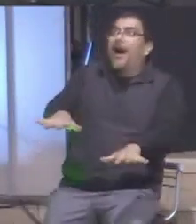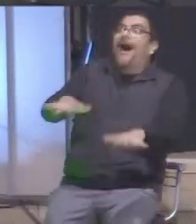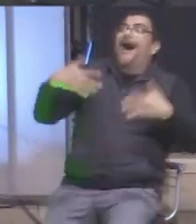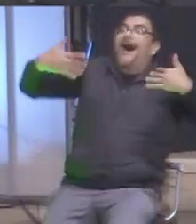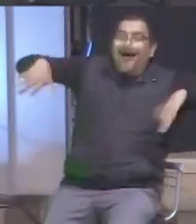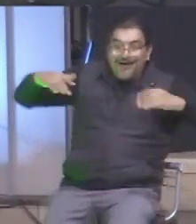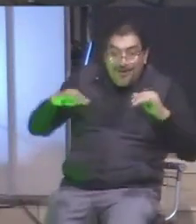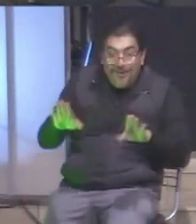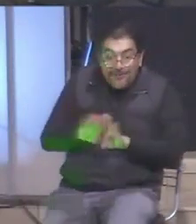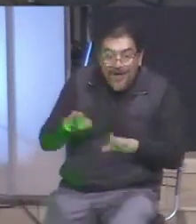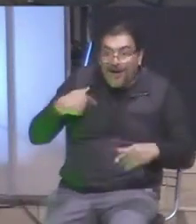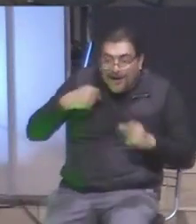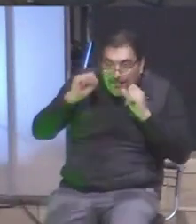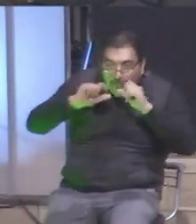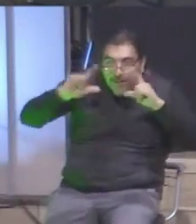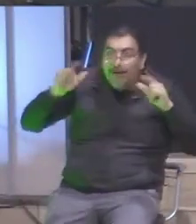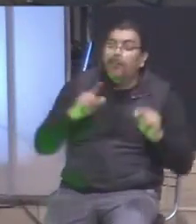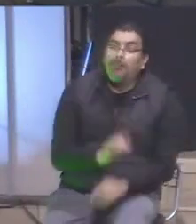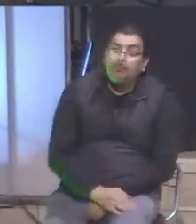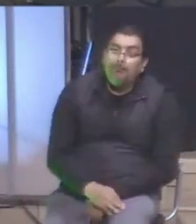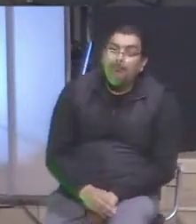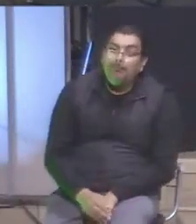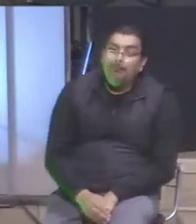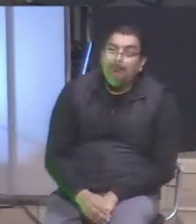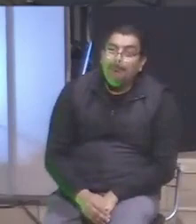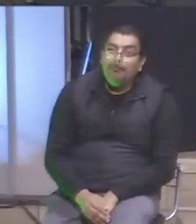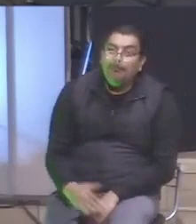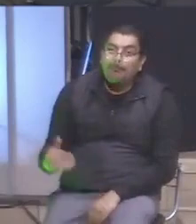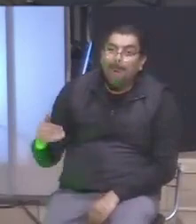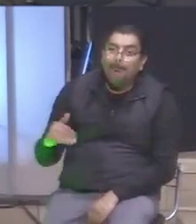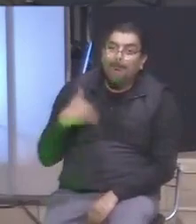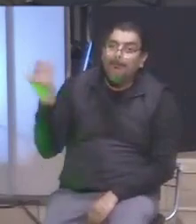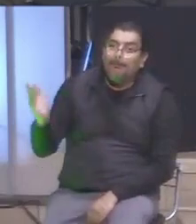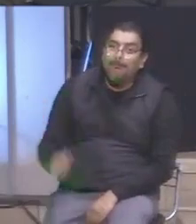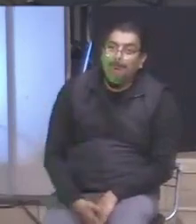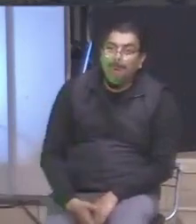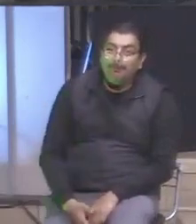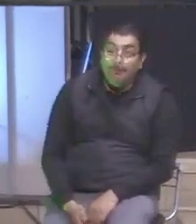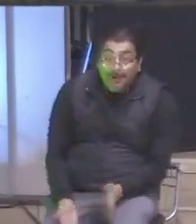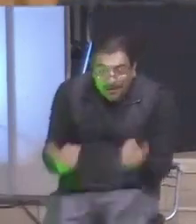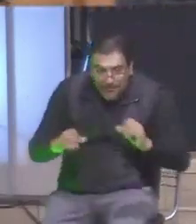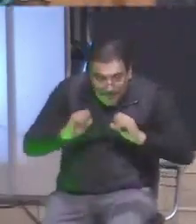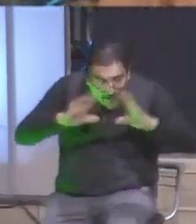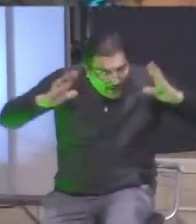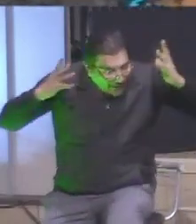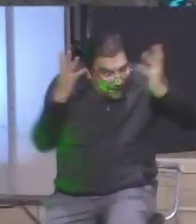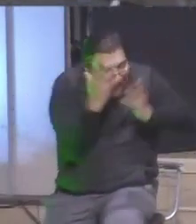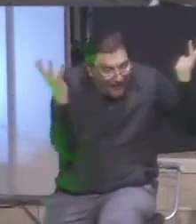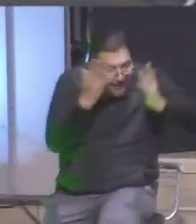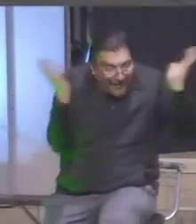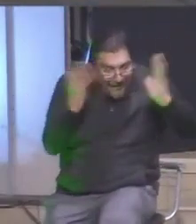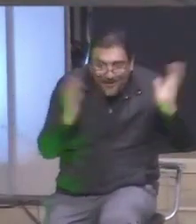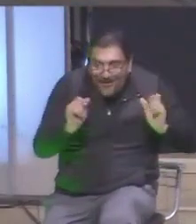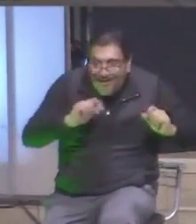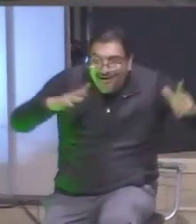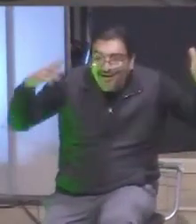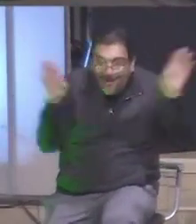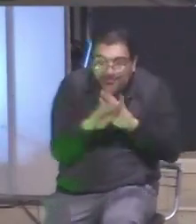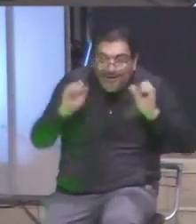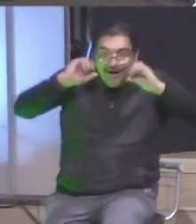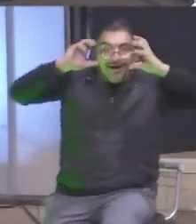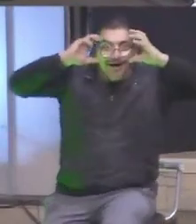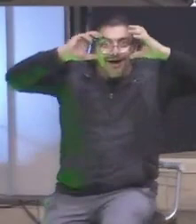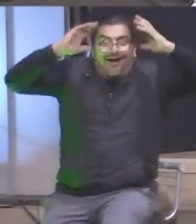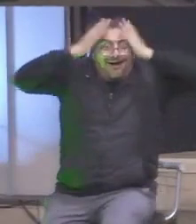milagro nadie es O sea no O sea si estuviese aquí Televisa